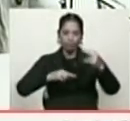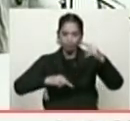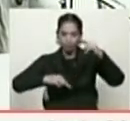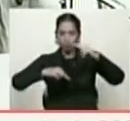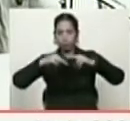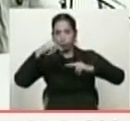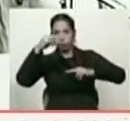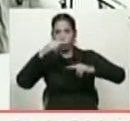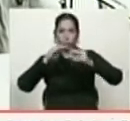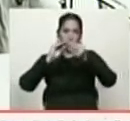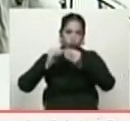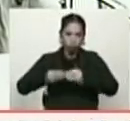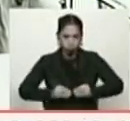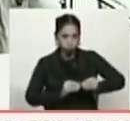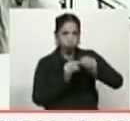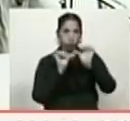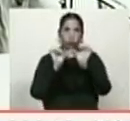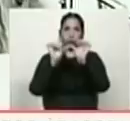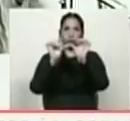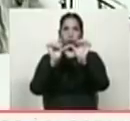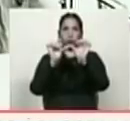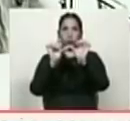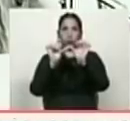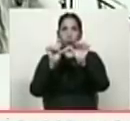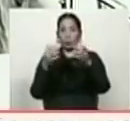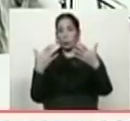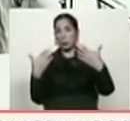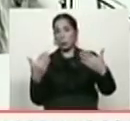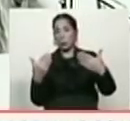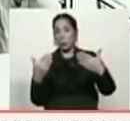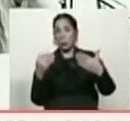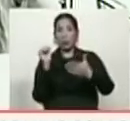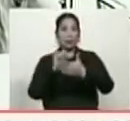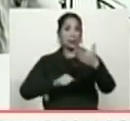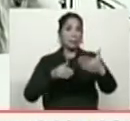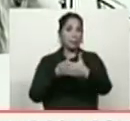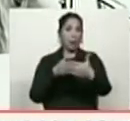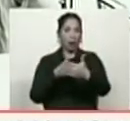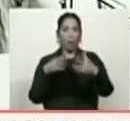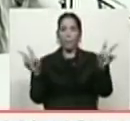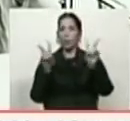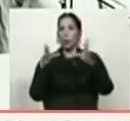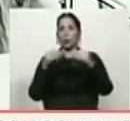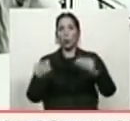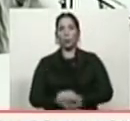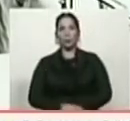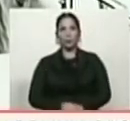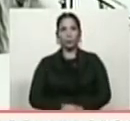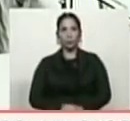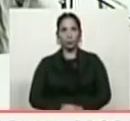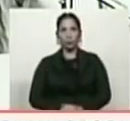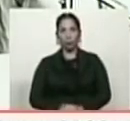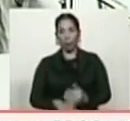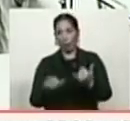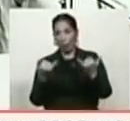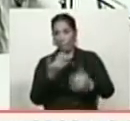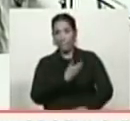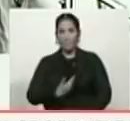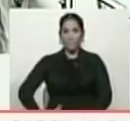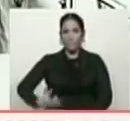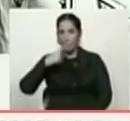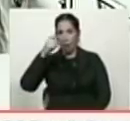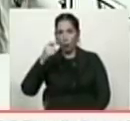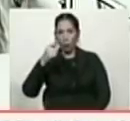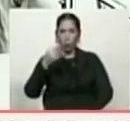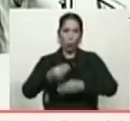manera sostenida, sin prisa pero sin pausa, la victoria de todas y de todos. Y el presidente Nicolás Maduro